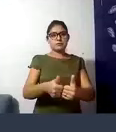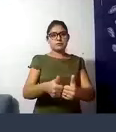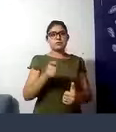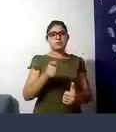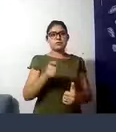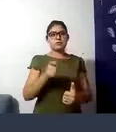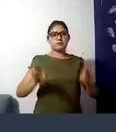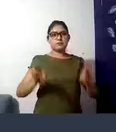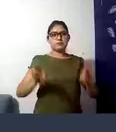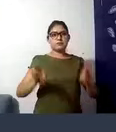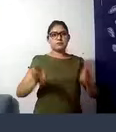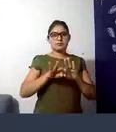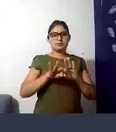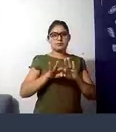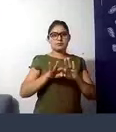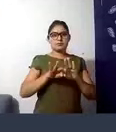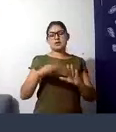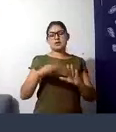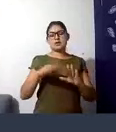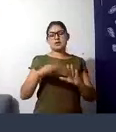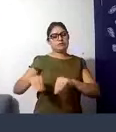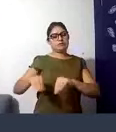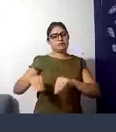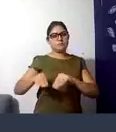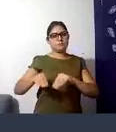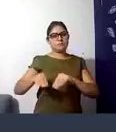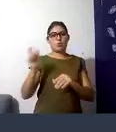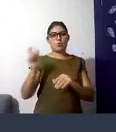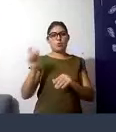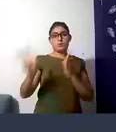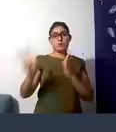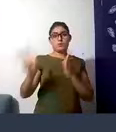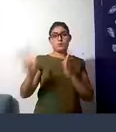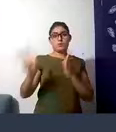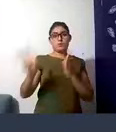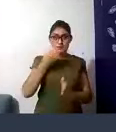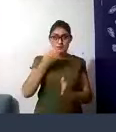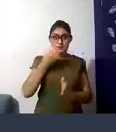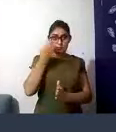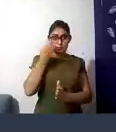educación regresando a clases. Porque, vuelvo a repetir, va a haber